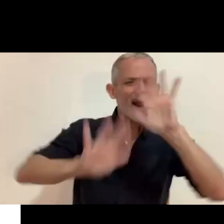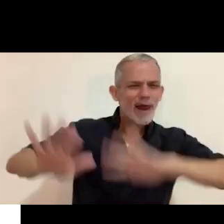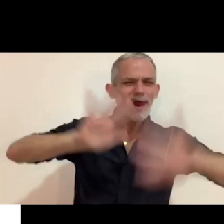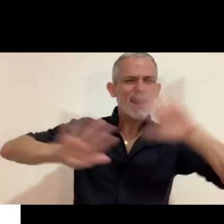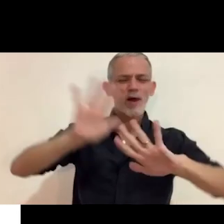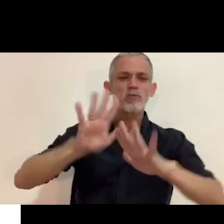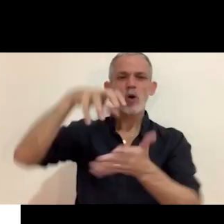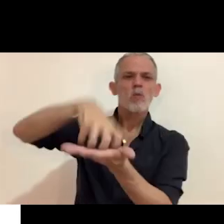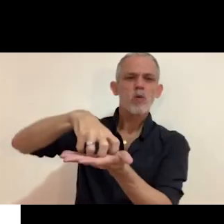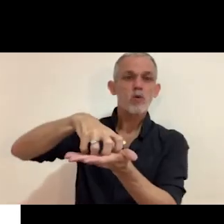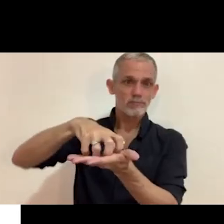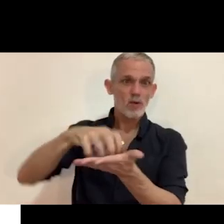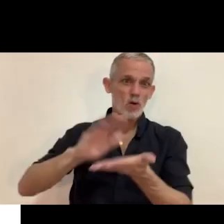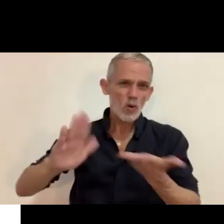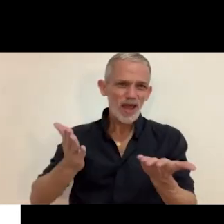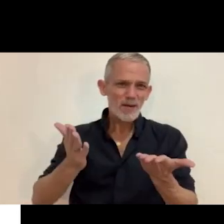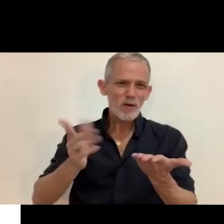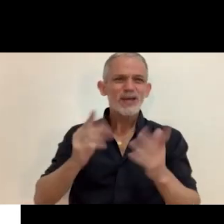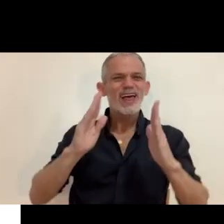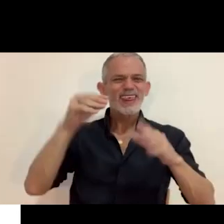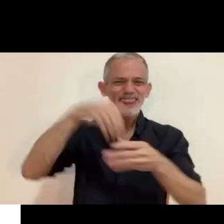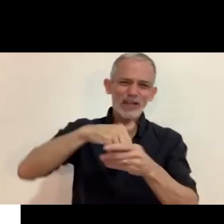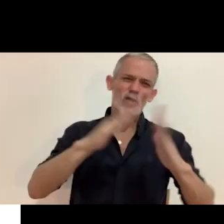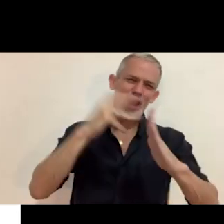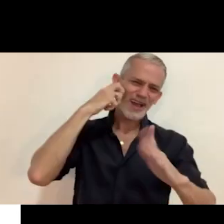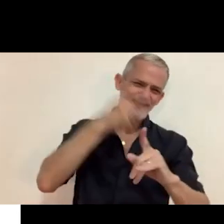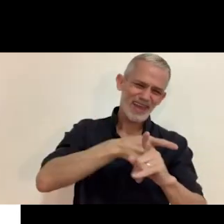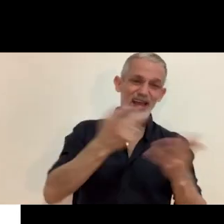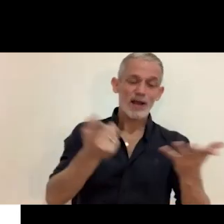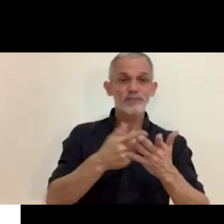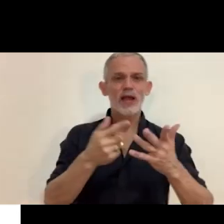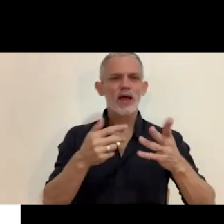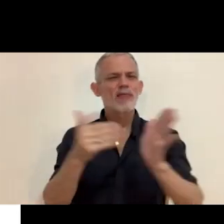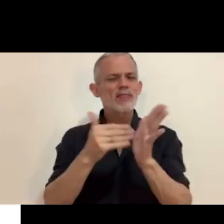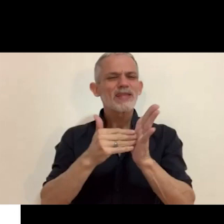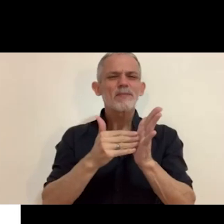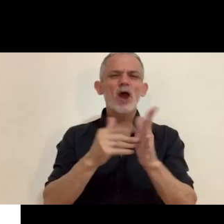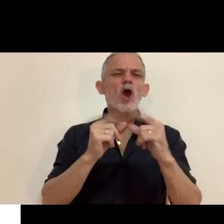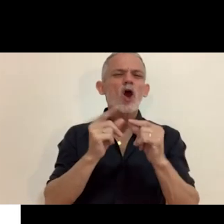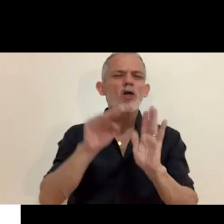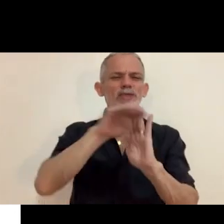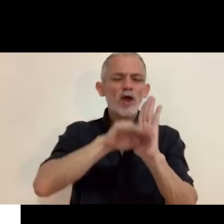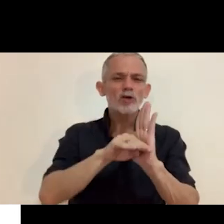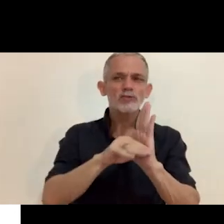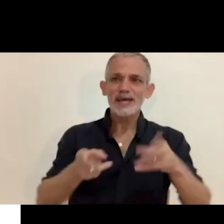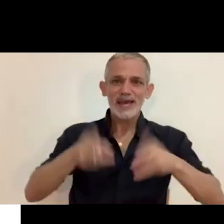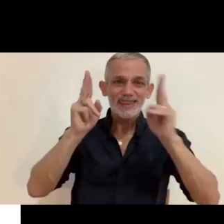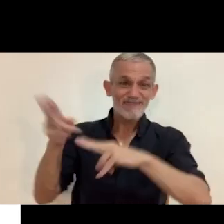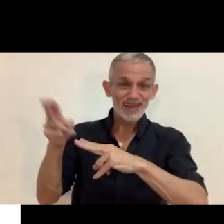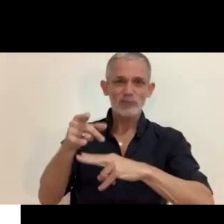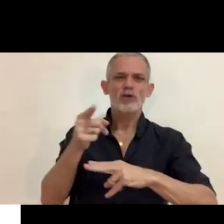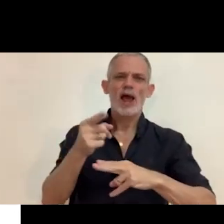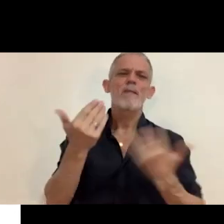instalaciones, entre otras, que lo importante es que de acuerdo a los códigos de edificación se encuentren sujetos a